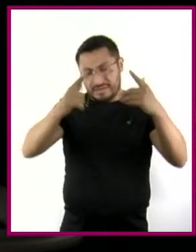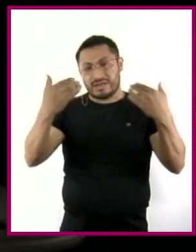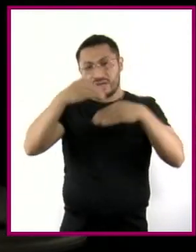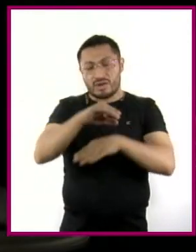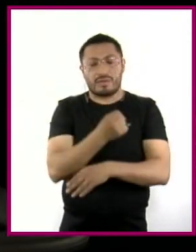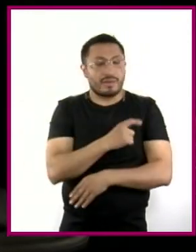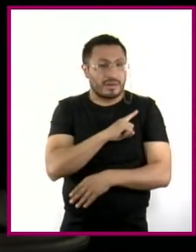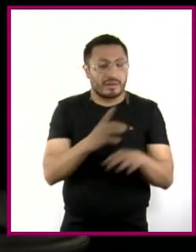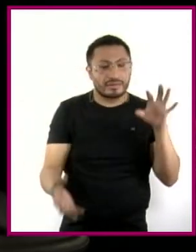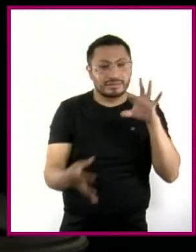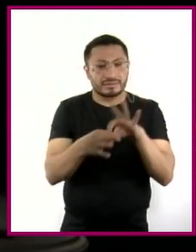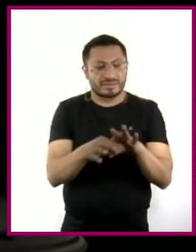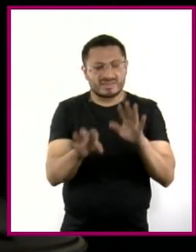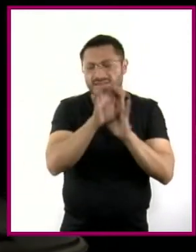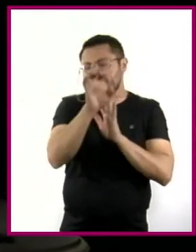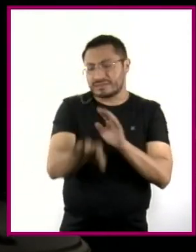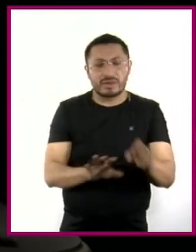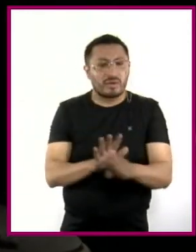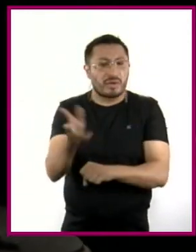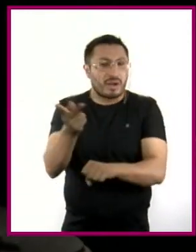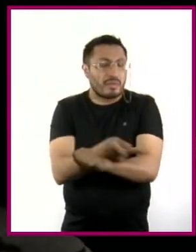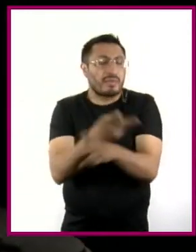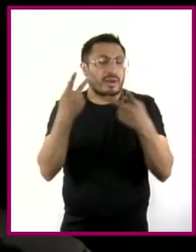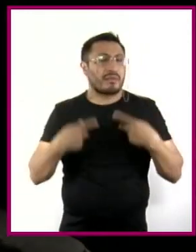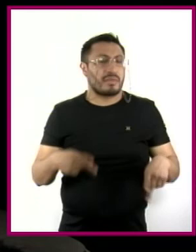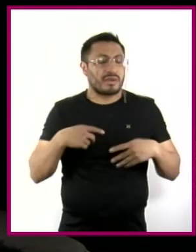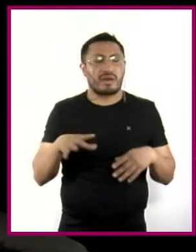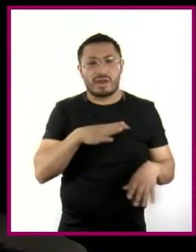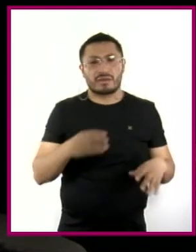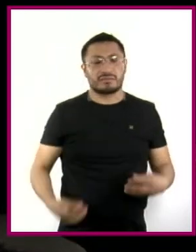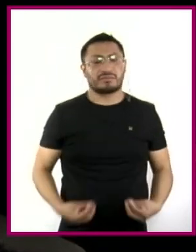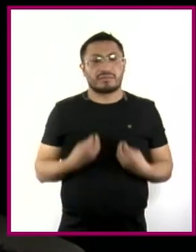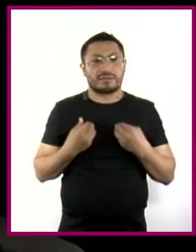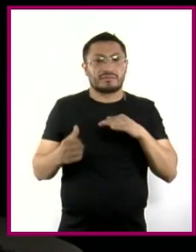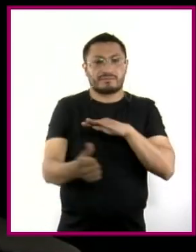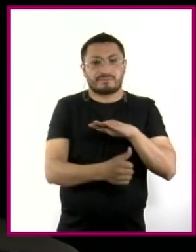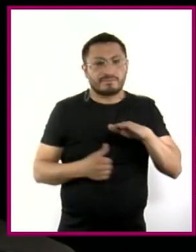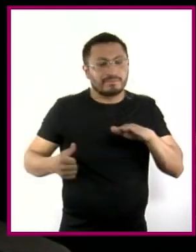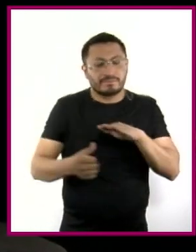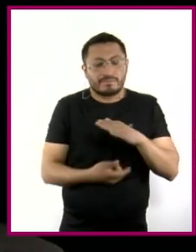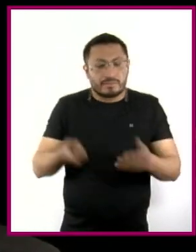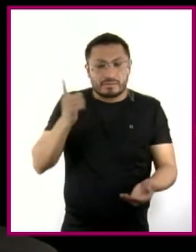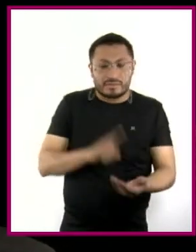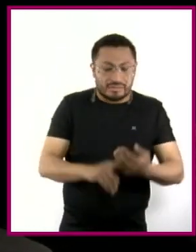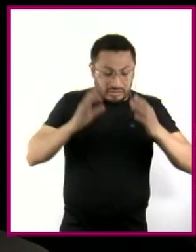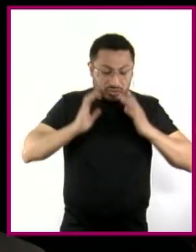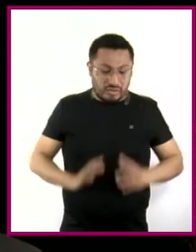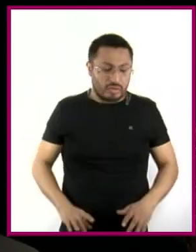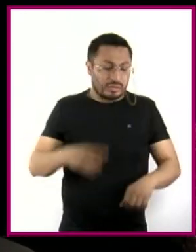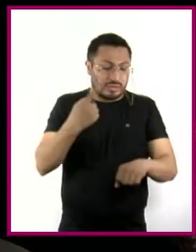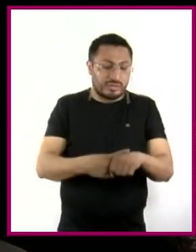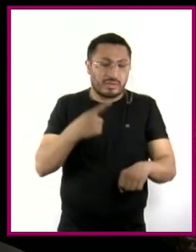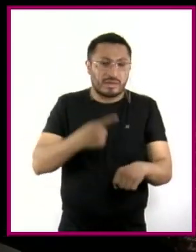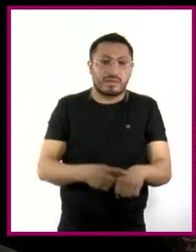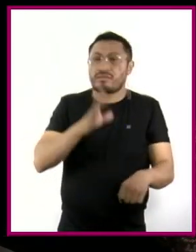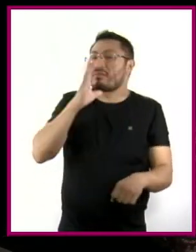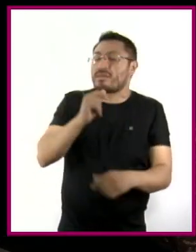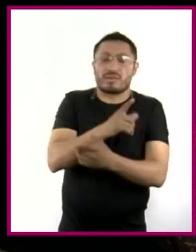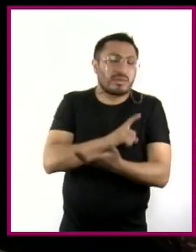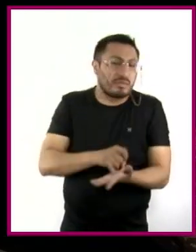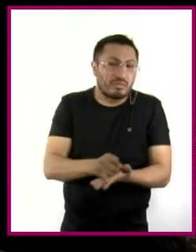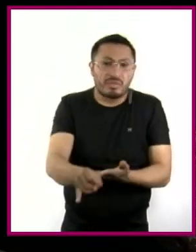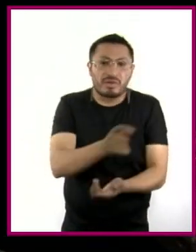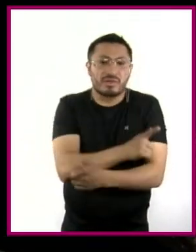Por ejemplo, ¿qué pasa con la gente que vive encerrada en un cuerpo enfermo que no le permite decidir tan libremente